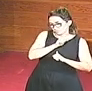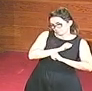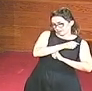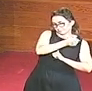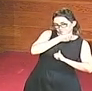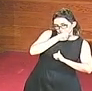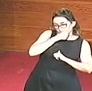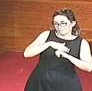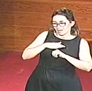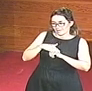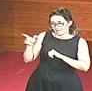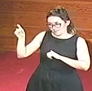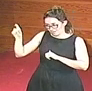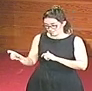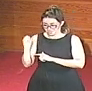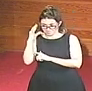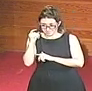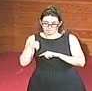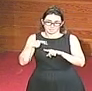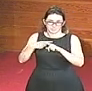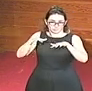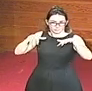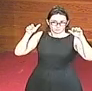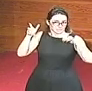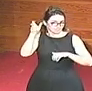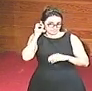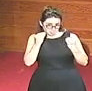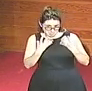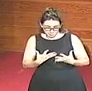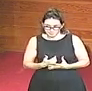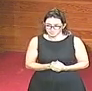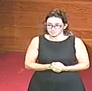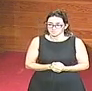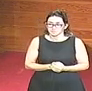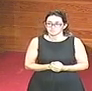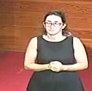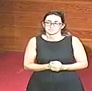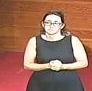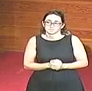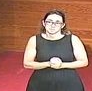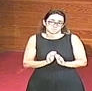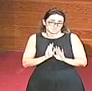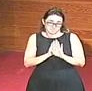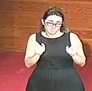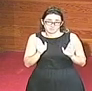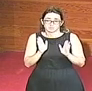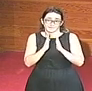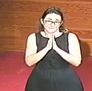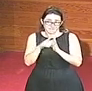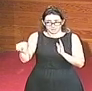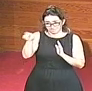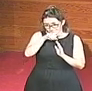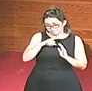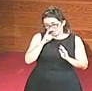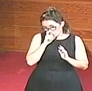el público pueda escuchar la pregunta. Simplemente recordarles que, por favor, apaguen o